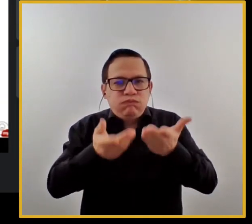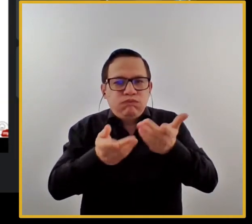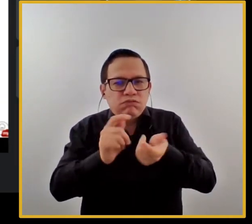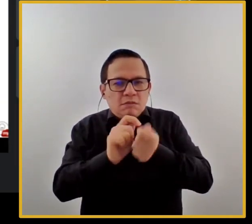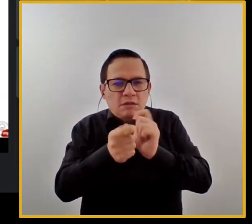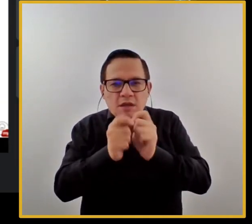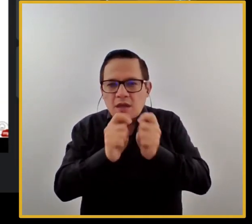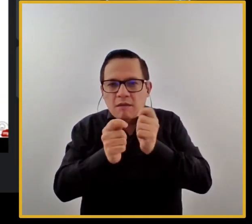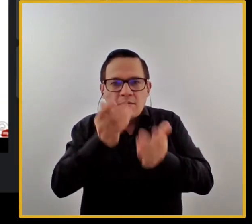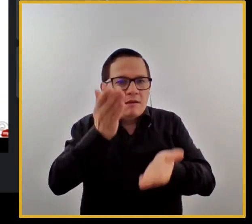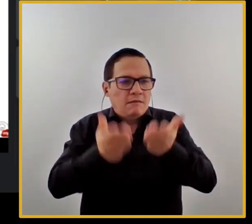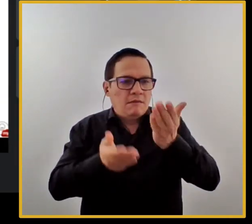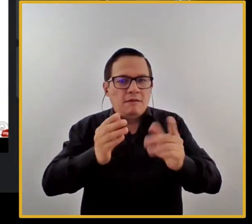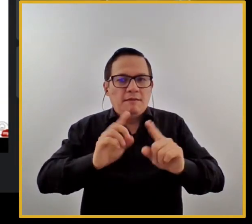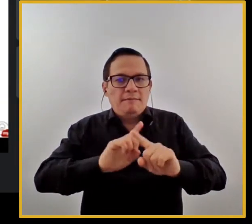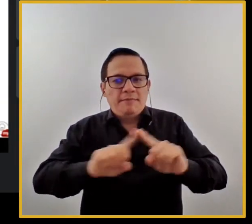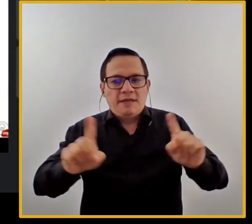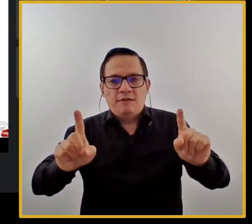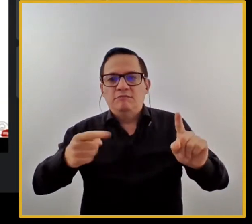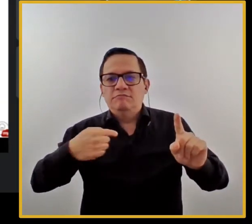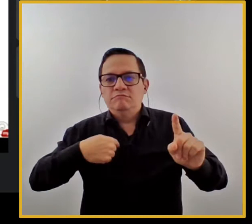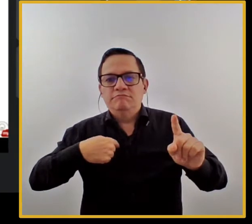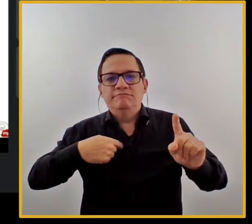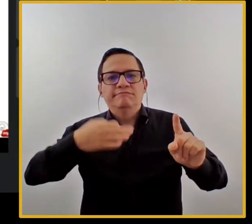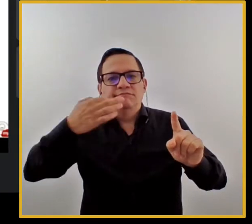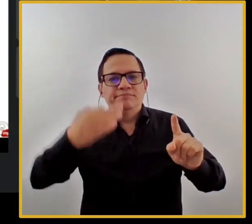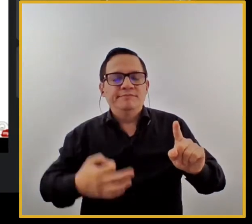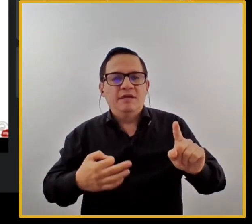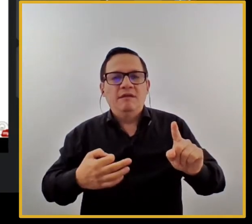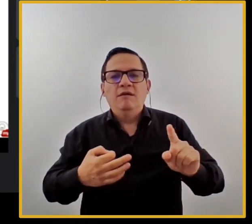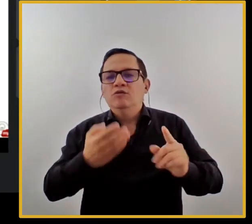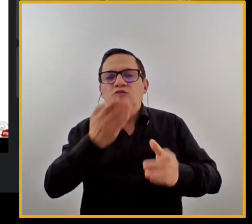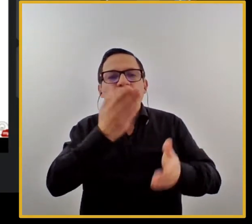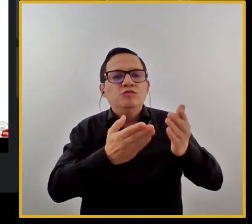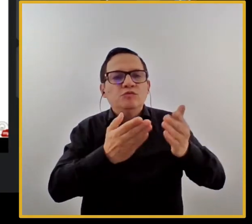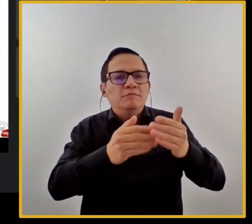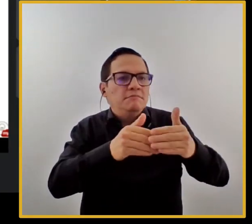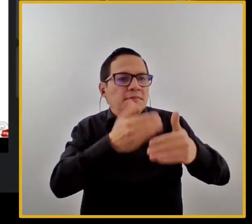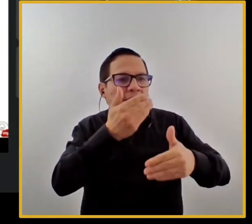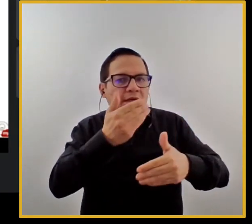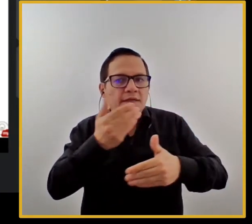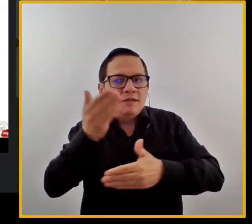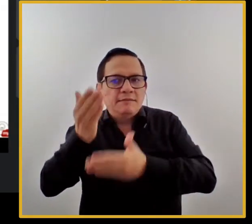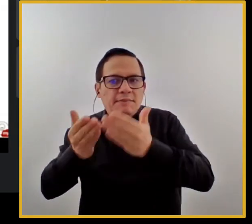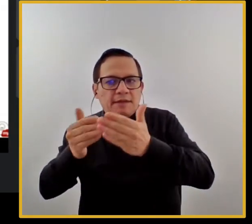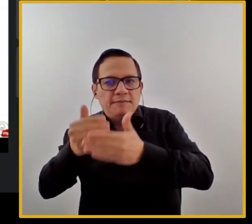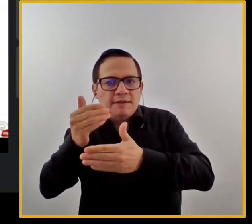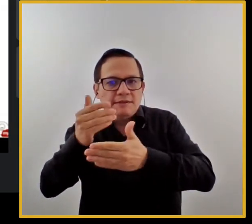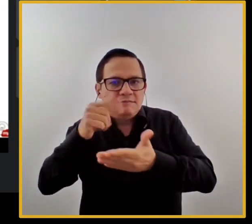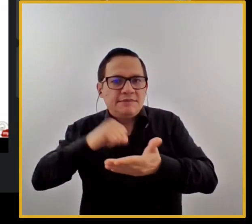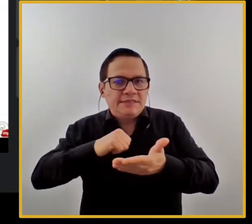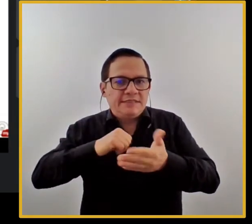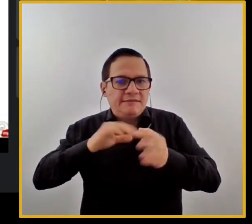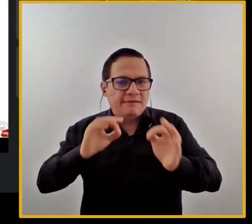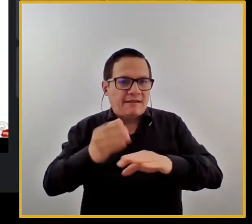cambio de variable, pero finalmente retomo a esas variables iniciales que nosotros tenemos.